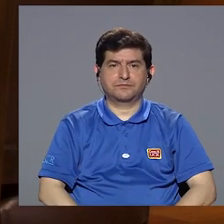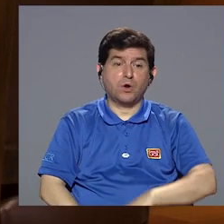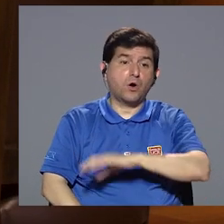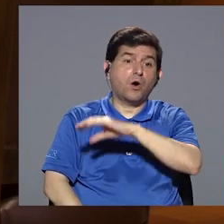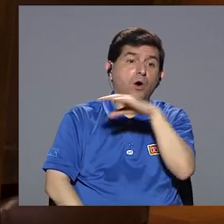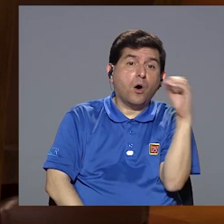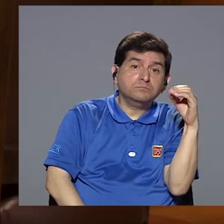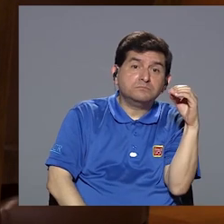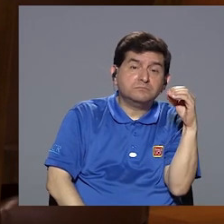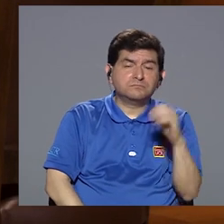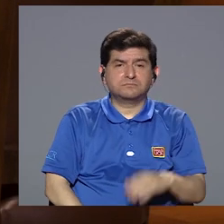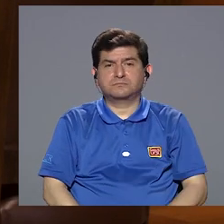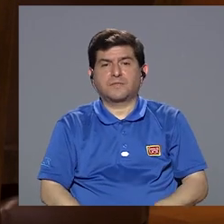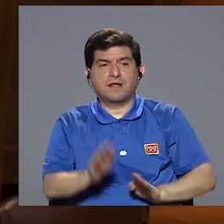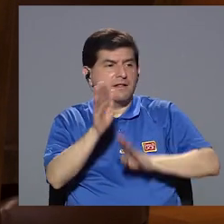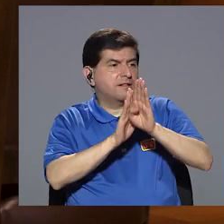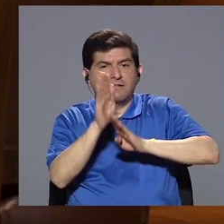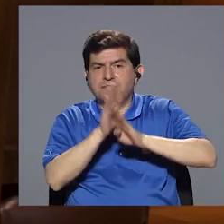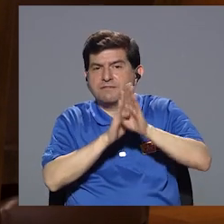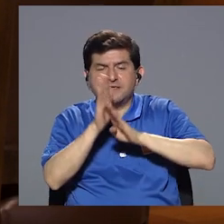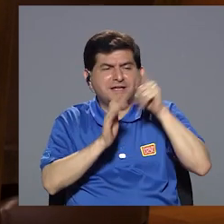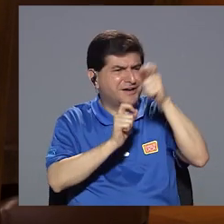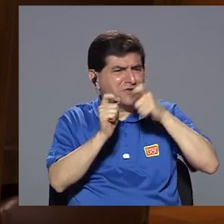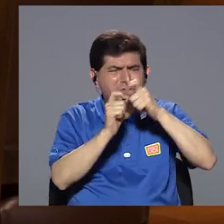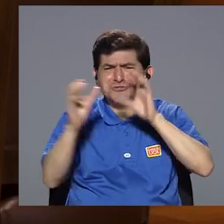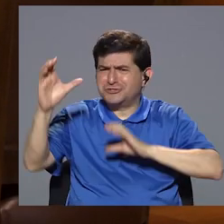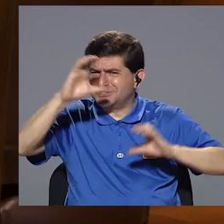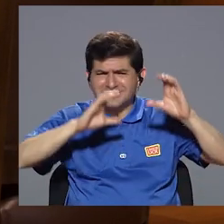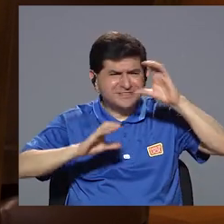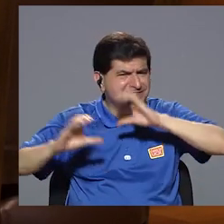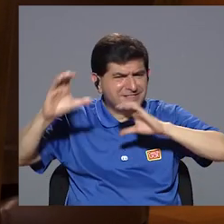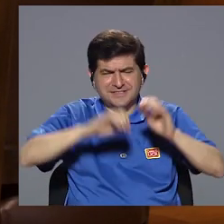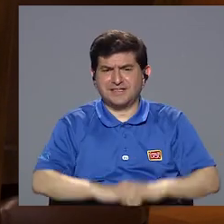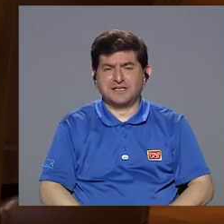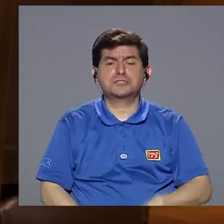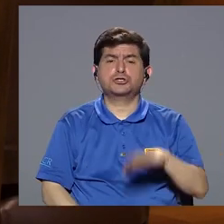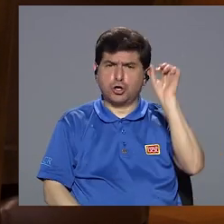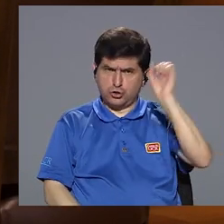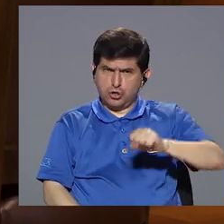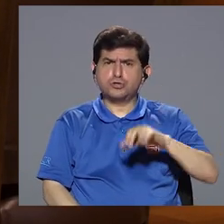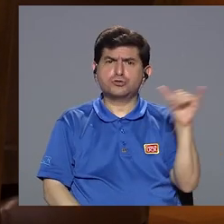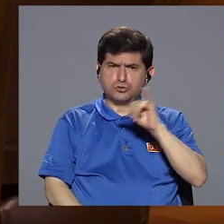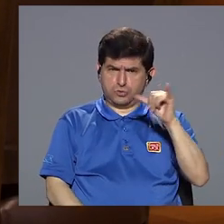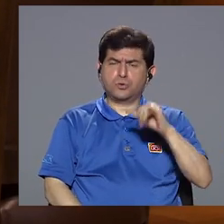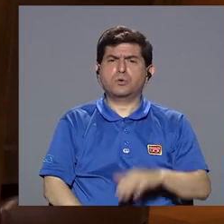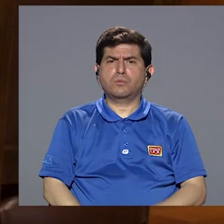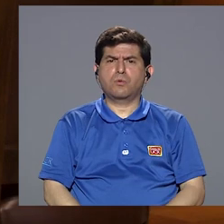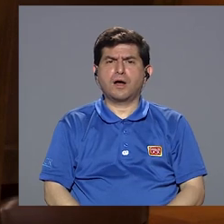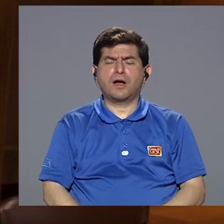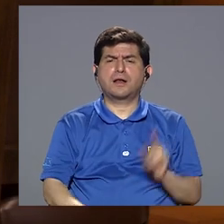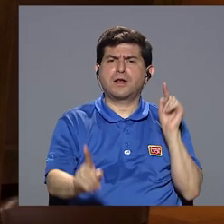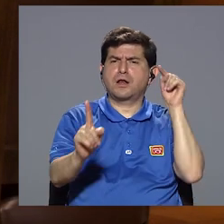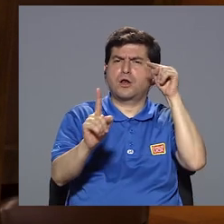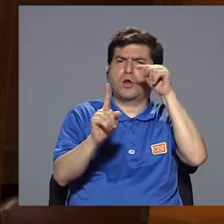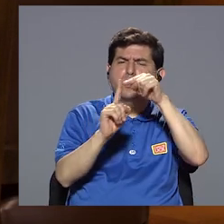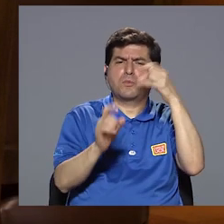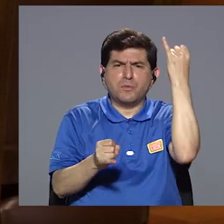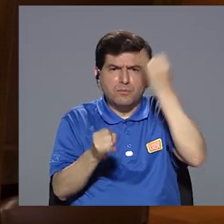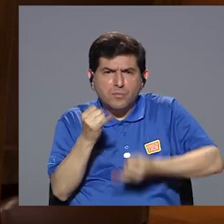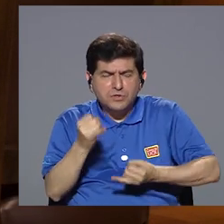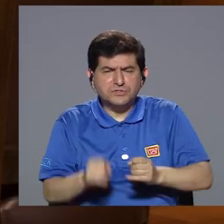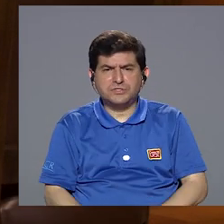o aquellos desarrollos estrictamente científicos que tienen también como finalidad